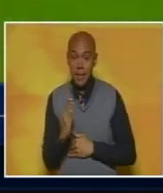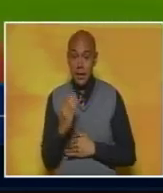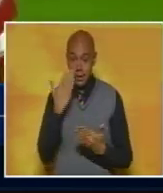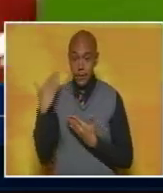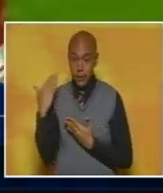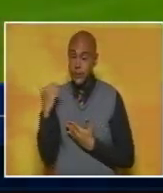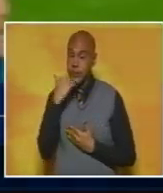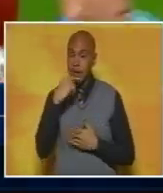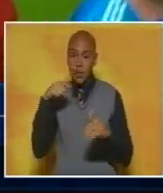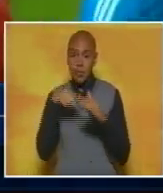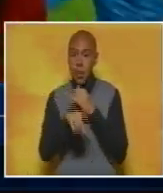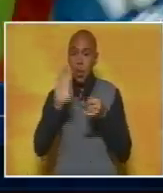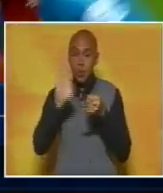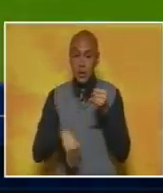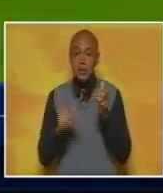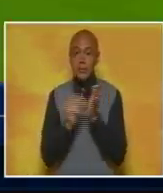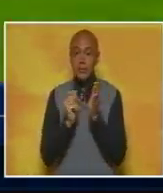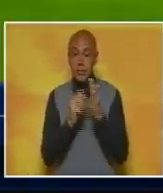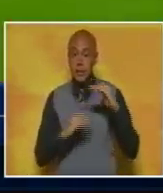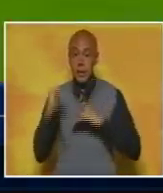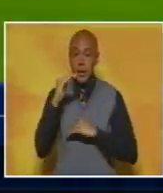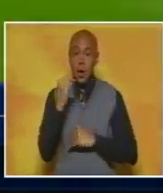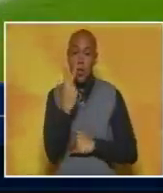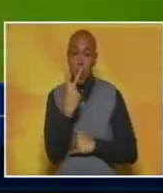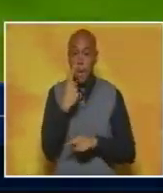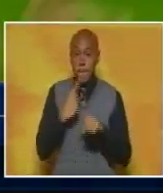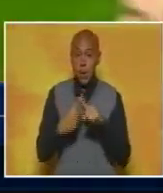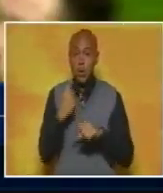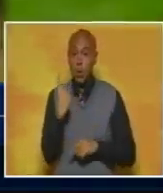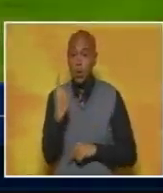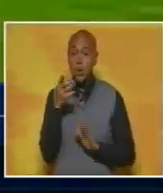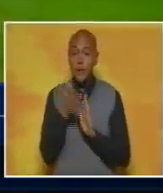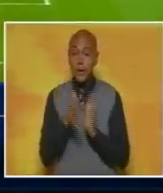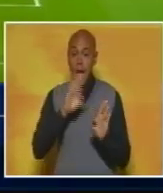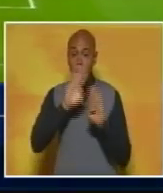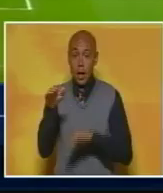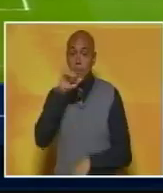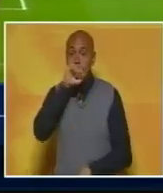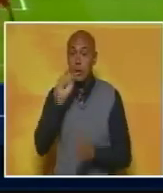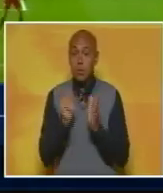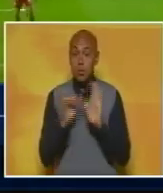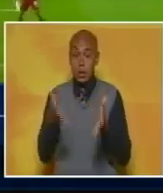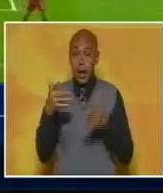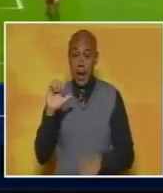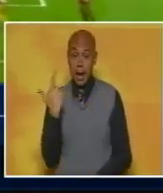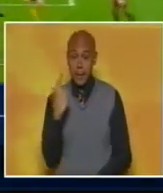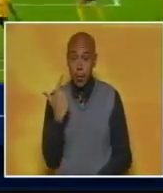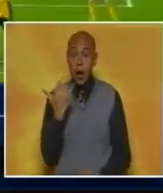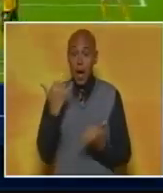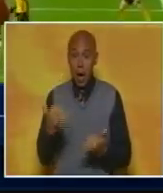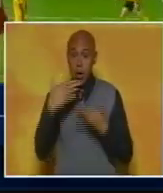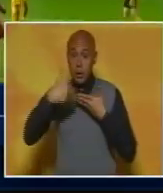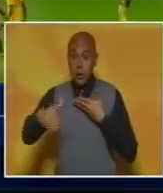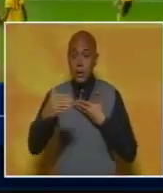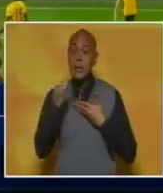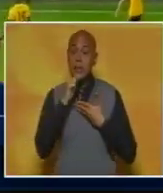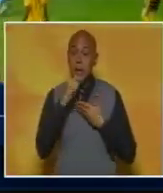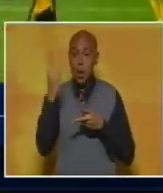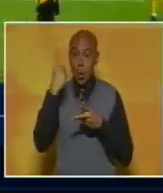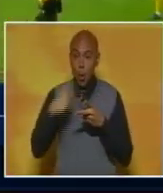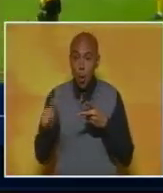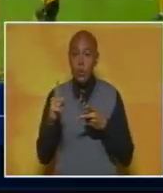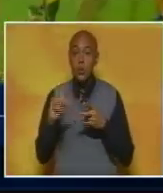selló el resultado final, el cual dejó el marcador 2-1 a favor del Liverpool, equipo que tendrá su próximo encuentro frente al West Ham